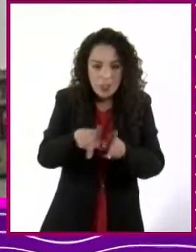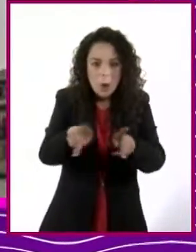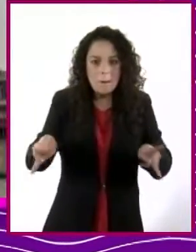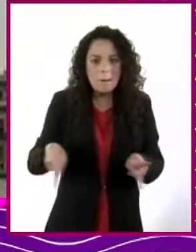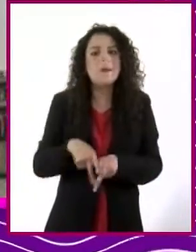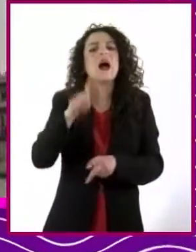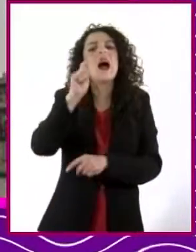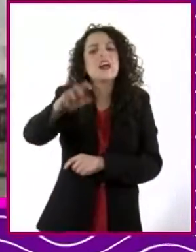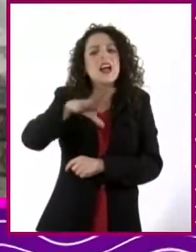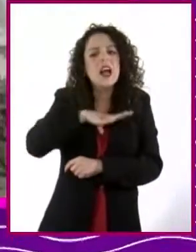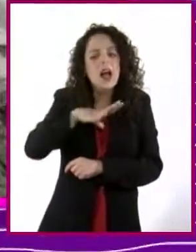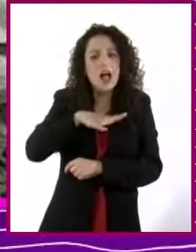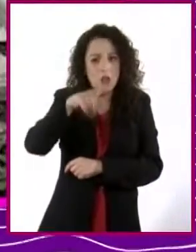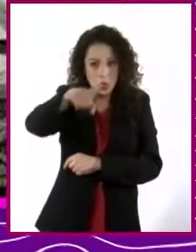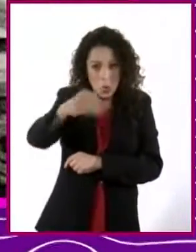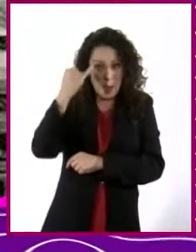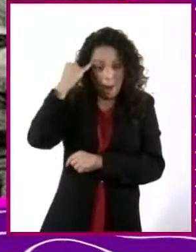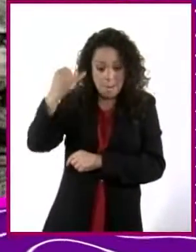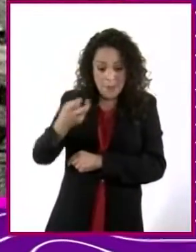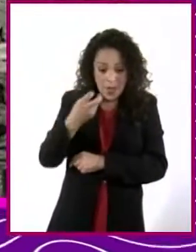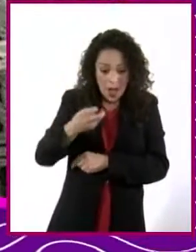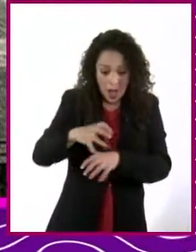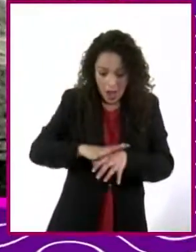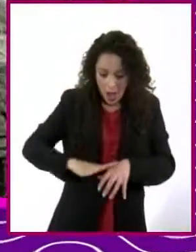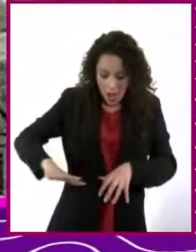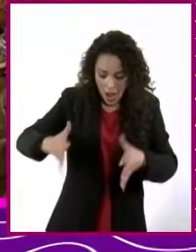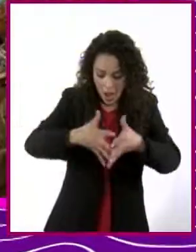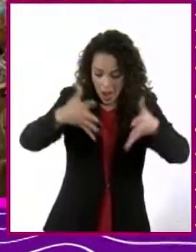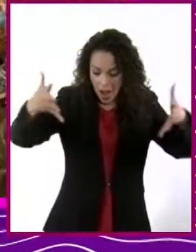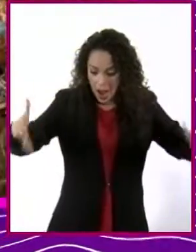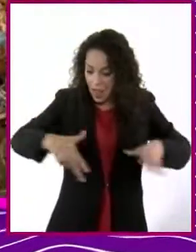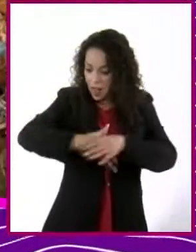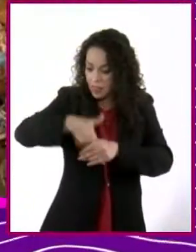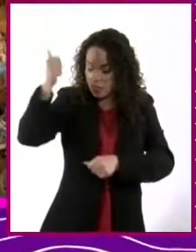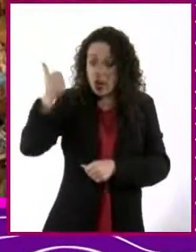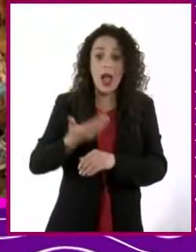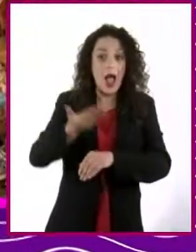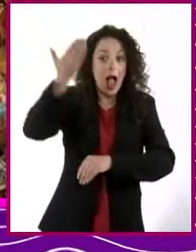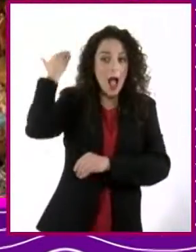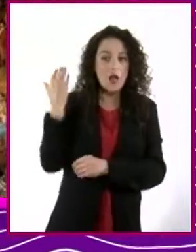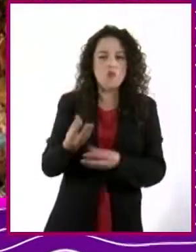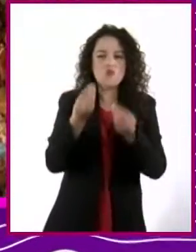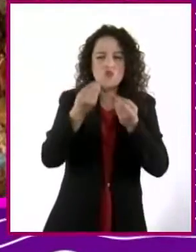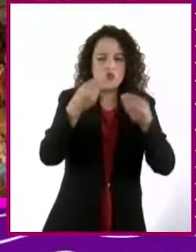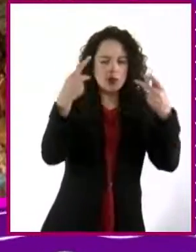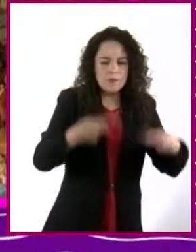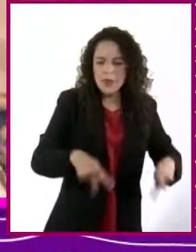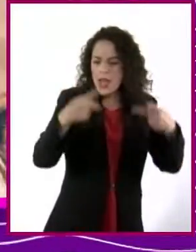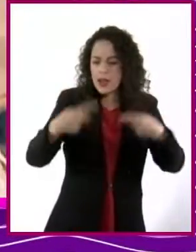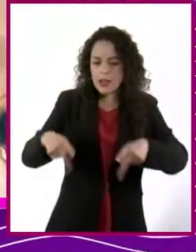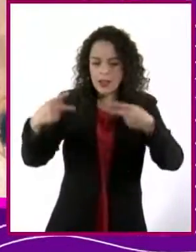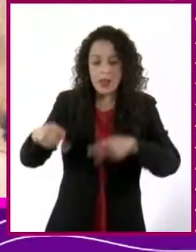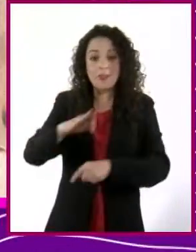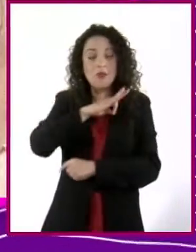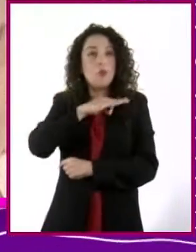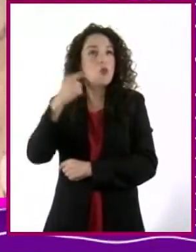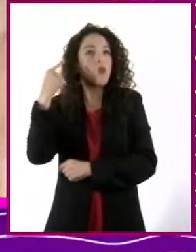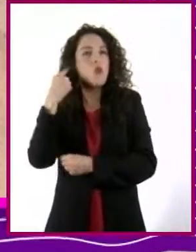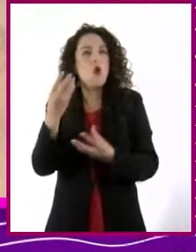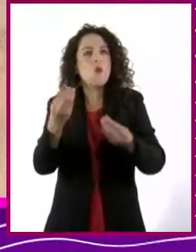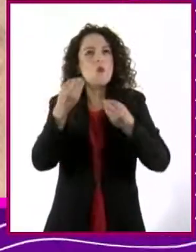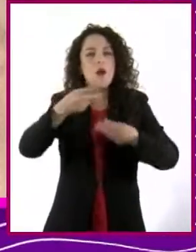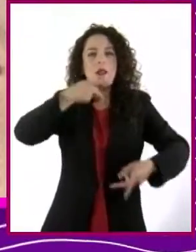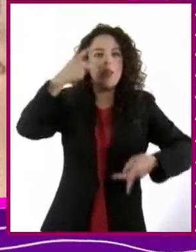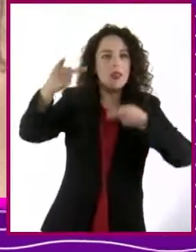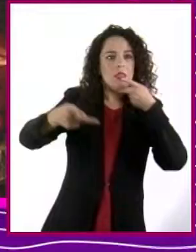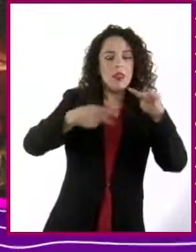en ese enorme espacio hay varios mercados. Casi podemos escuchar el bullicio. Había un mercado